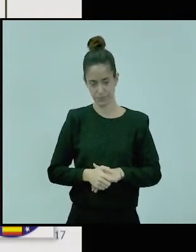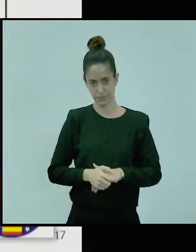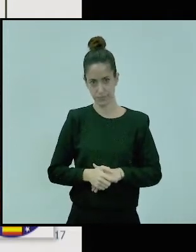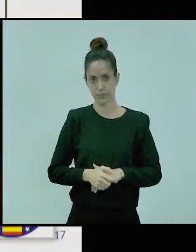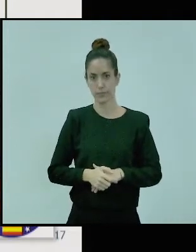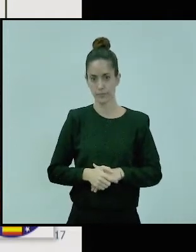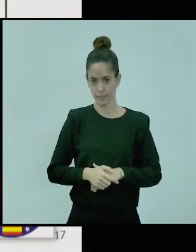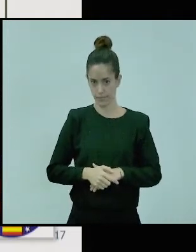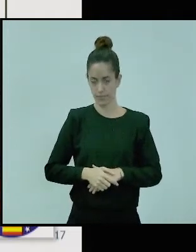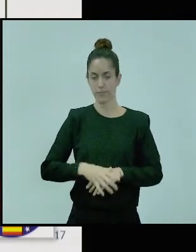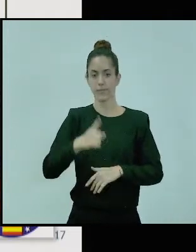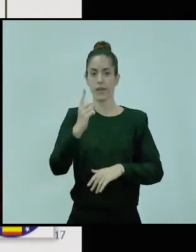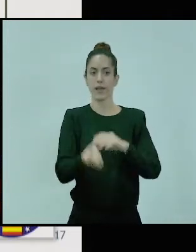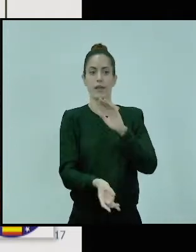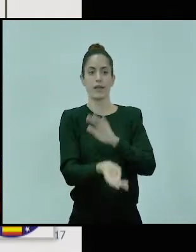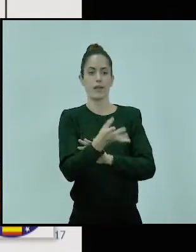Aparecían